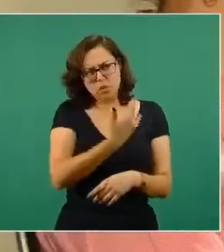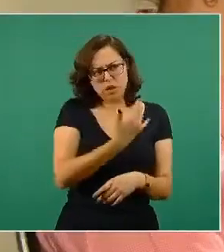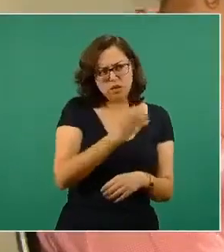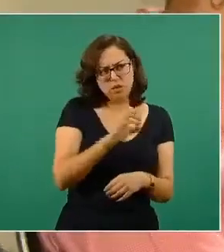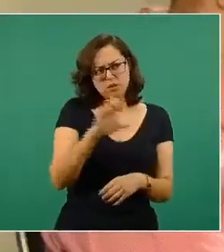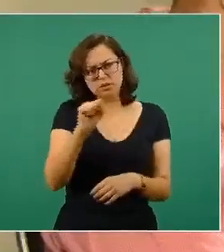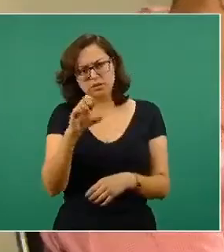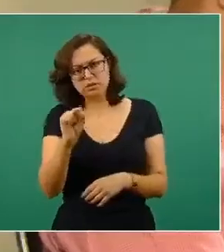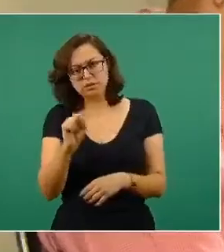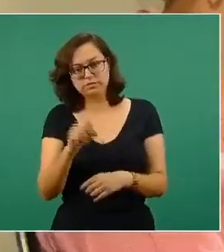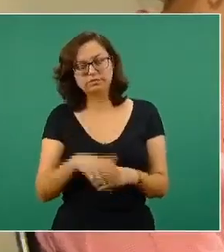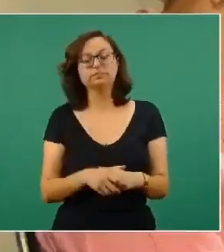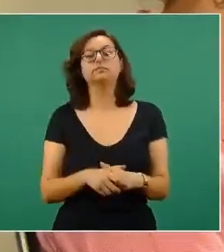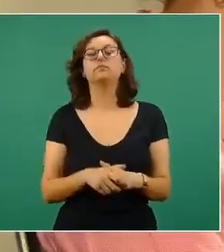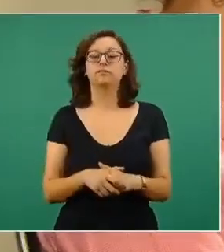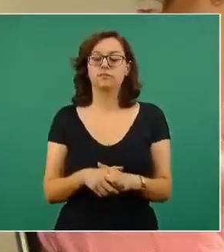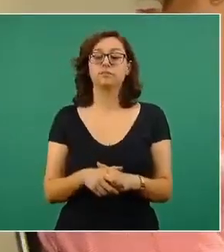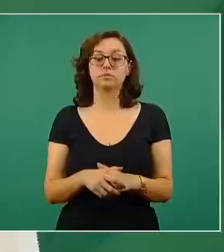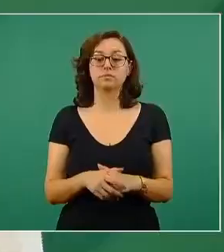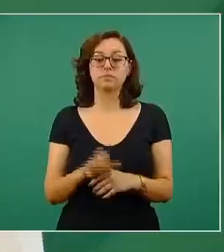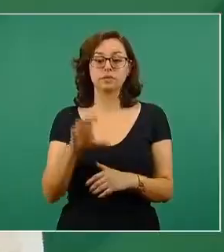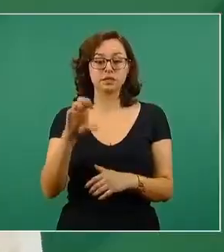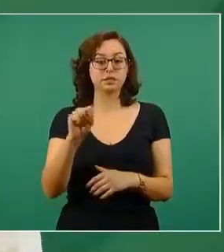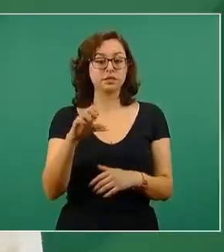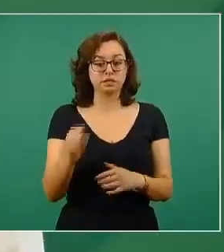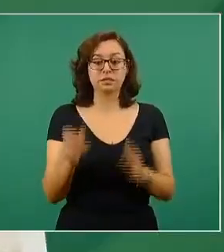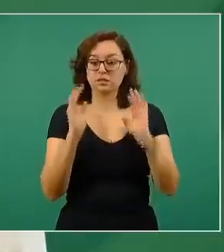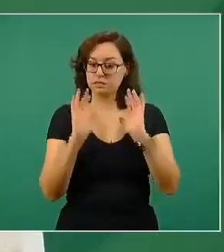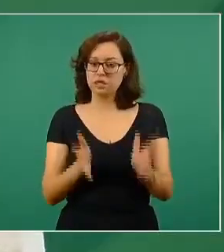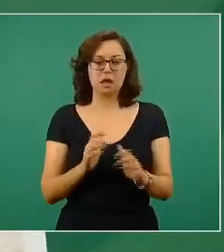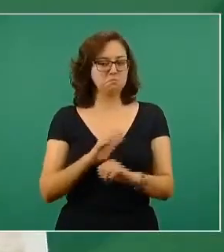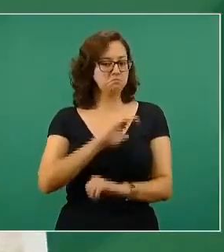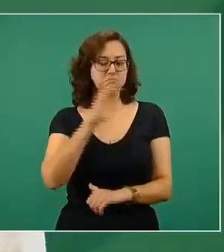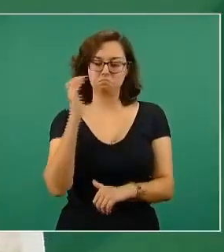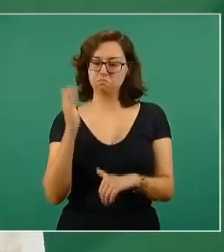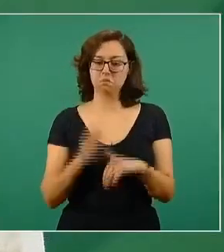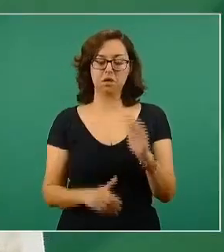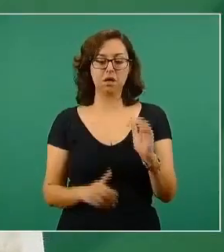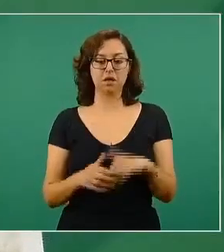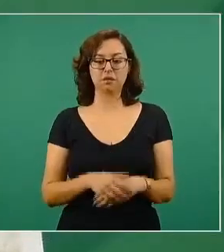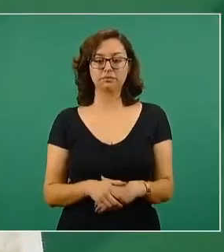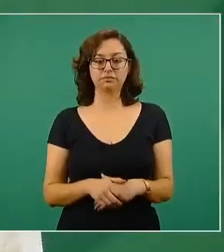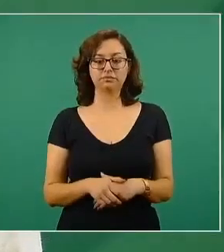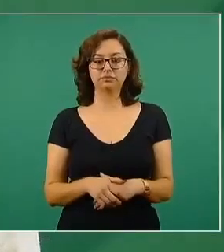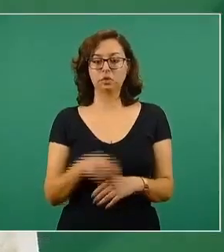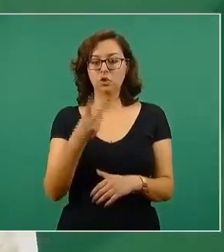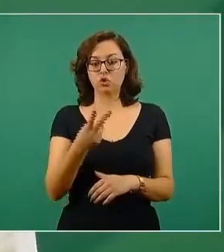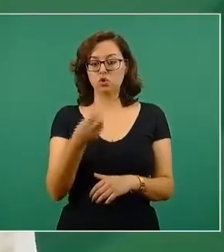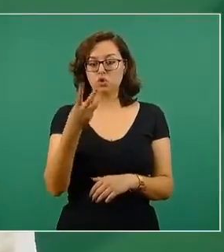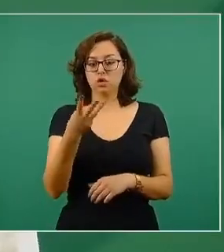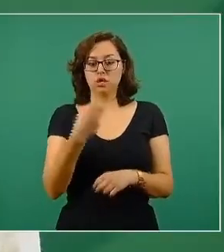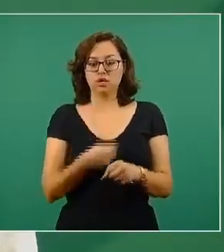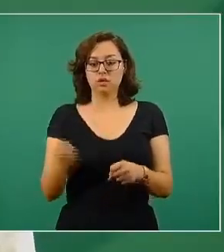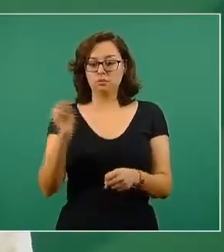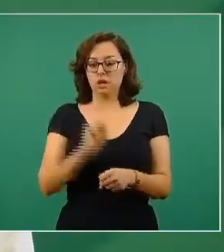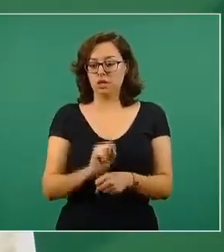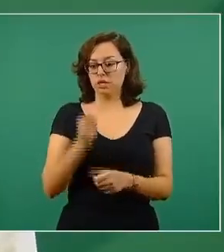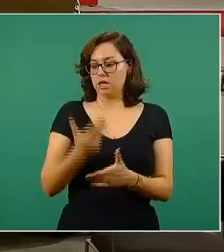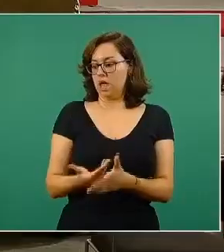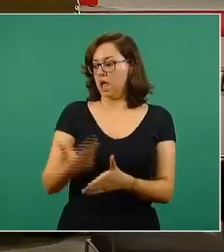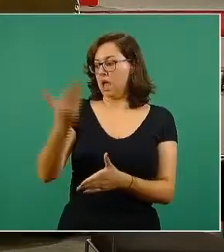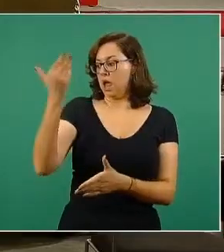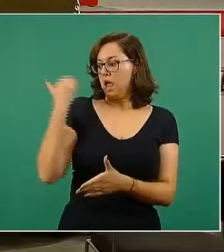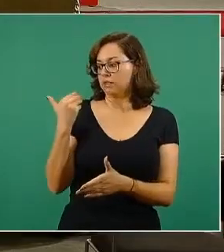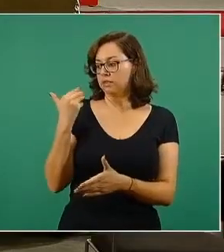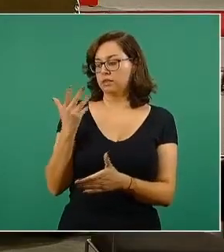De 60. Ya acabamos, es lo que comentábamos hace 2 o 3 semanas, cuando empezamos la